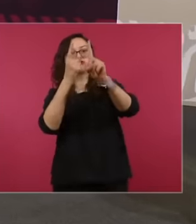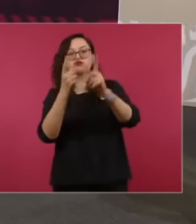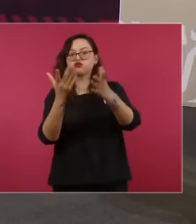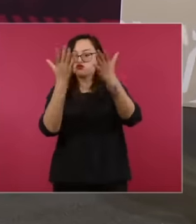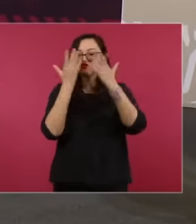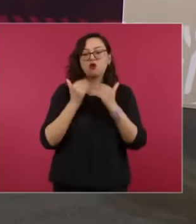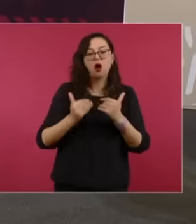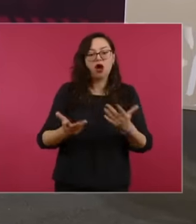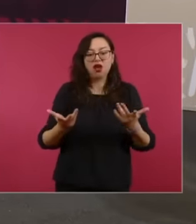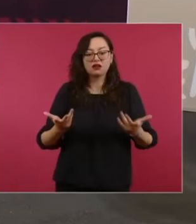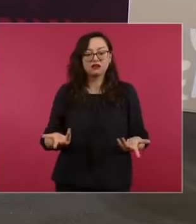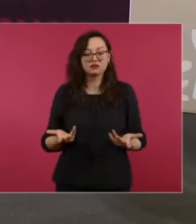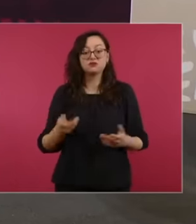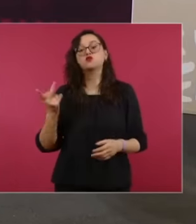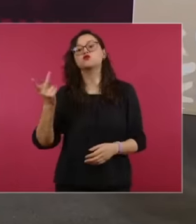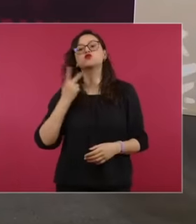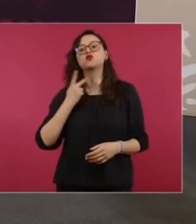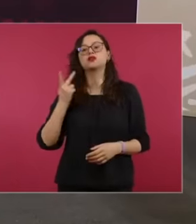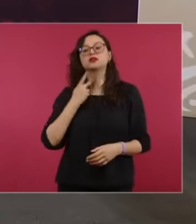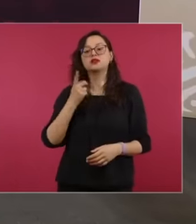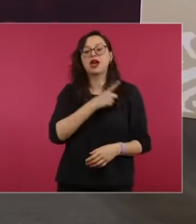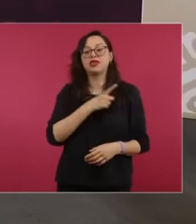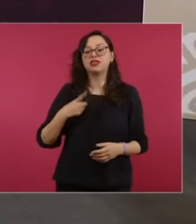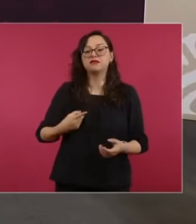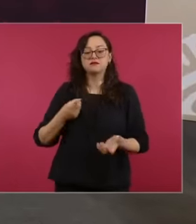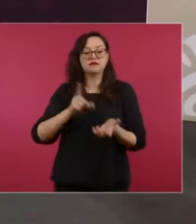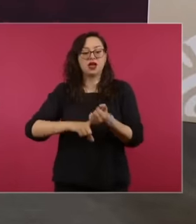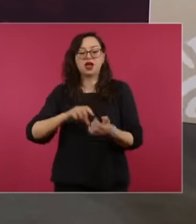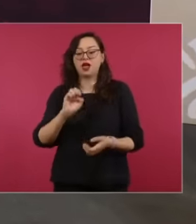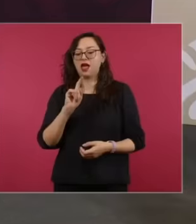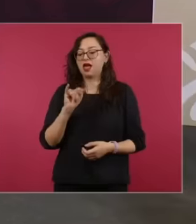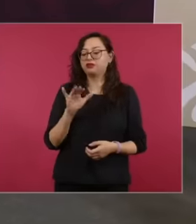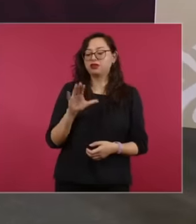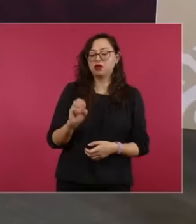La política es un imperativo ético.